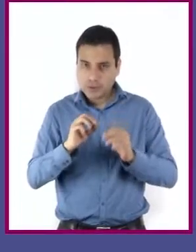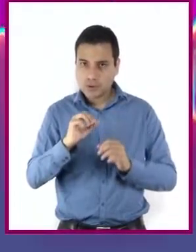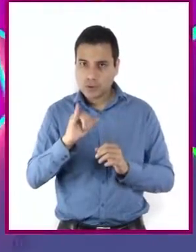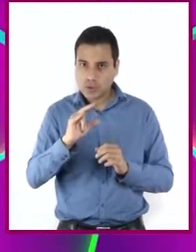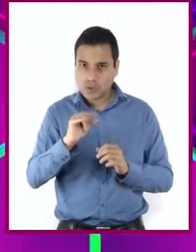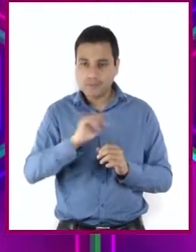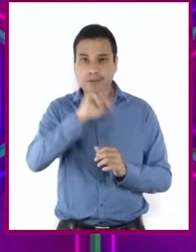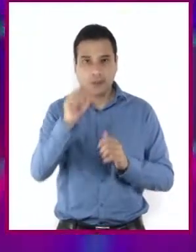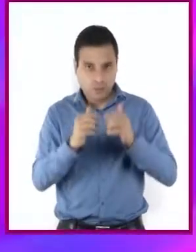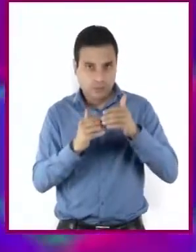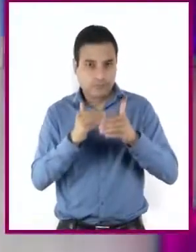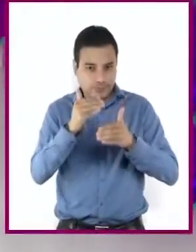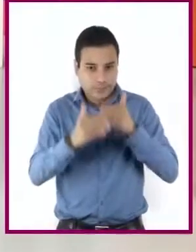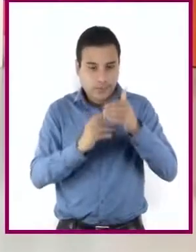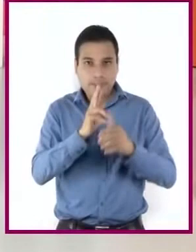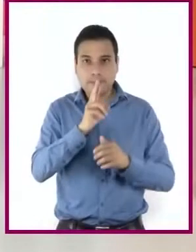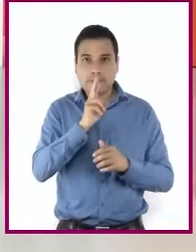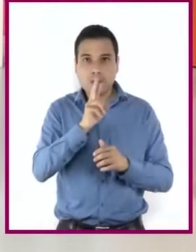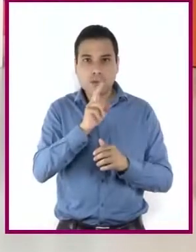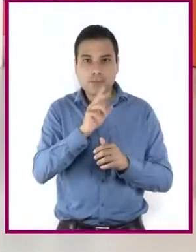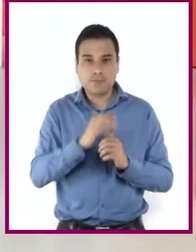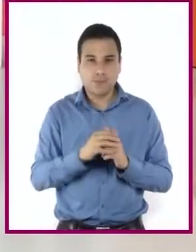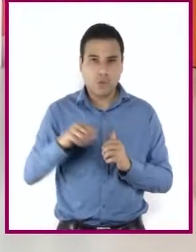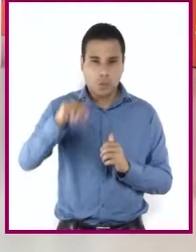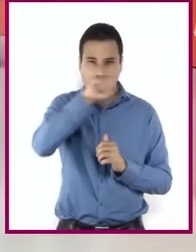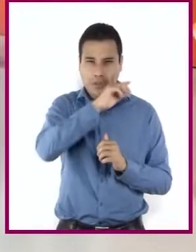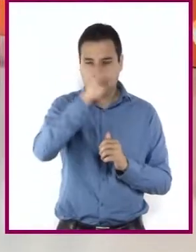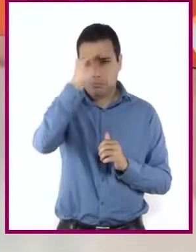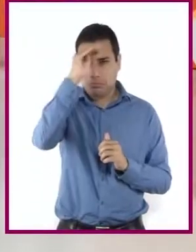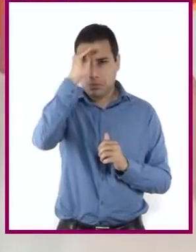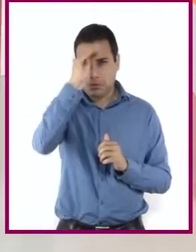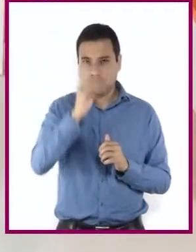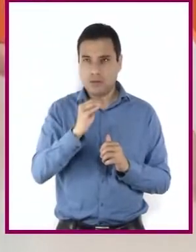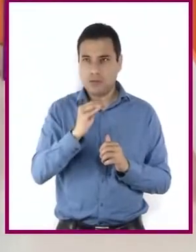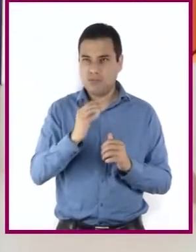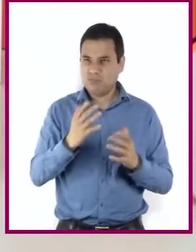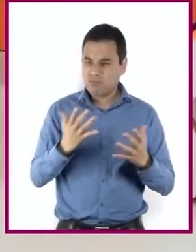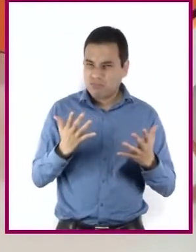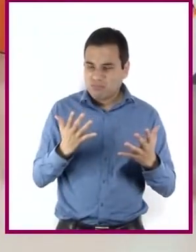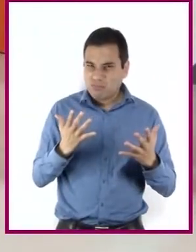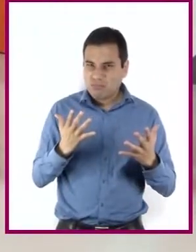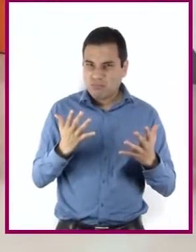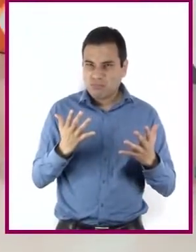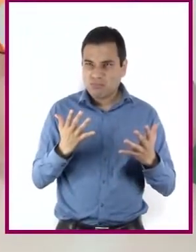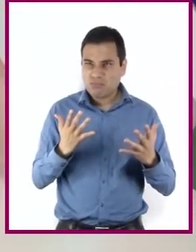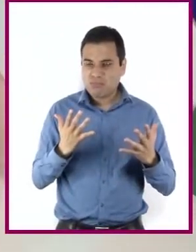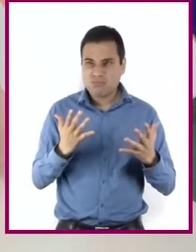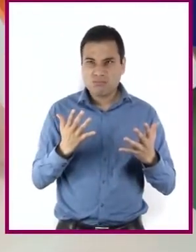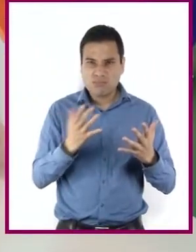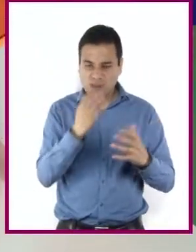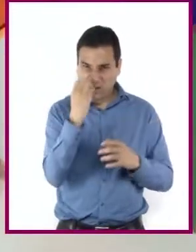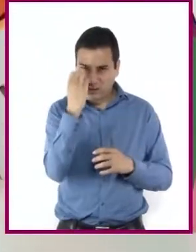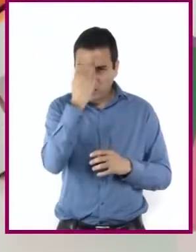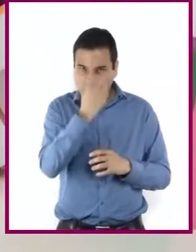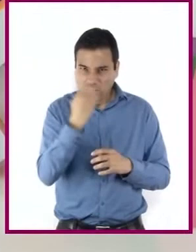desempeño. Quizás se estén preguntando, ¿evaluar no es tarea del maestro?